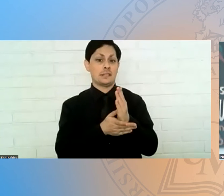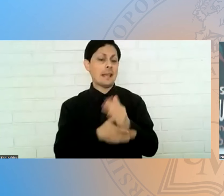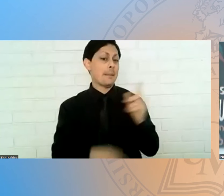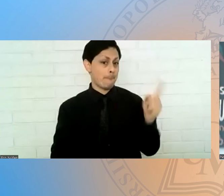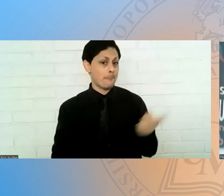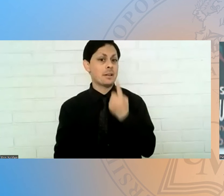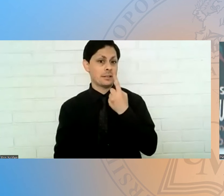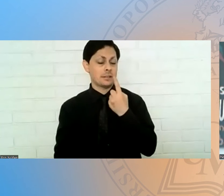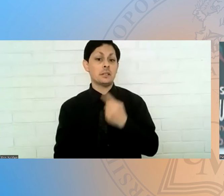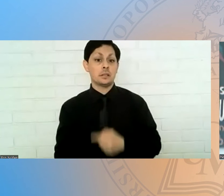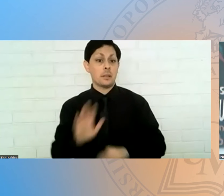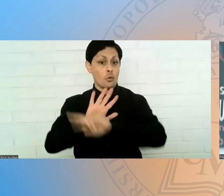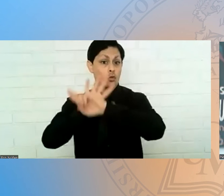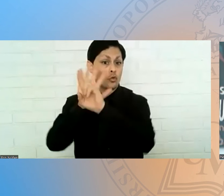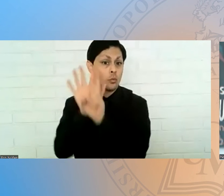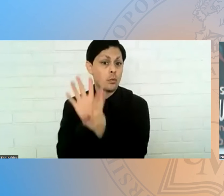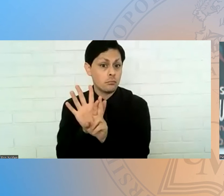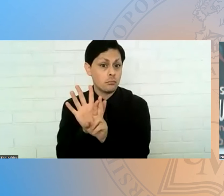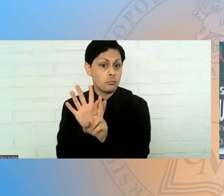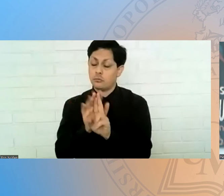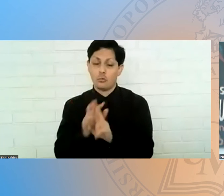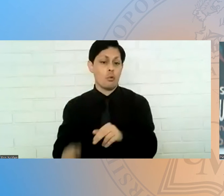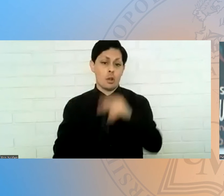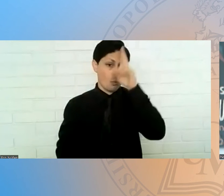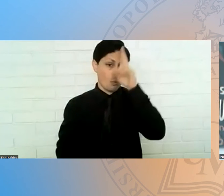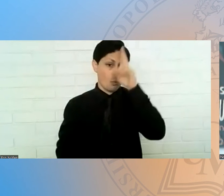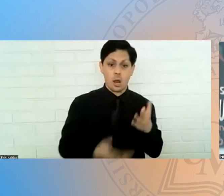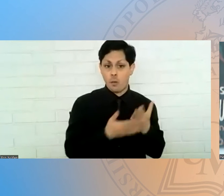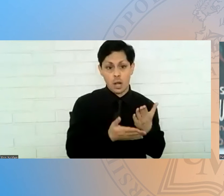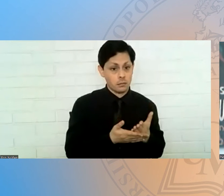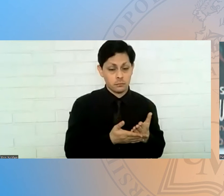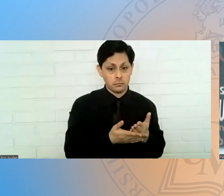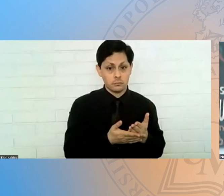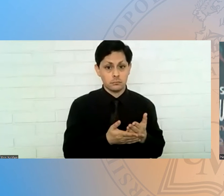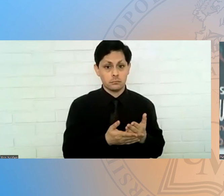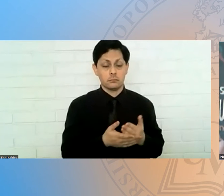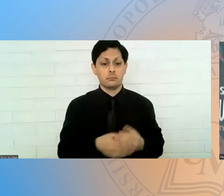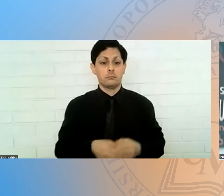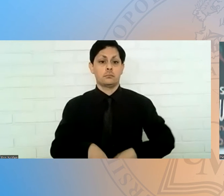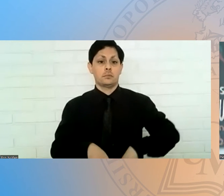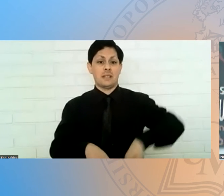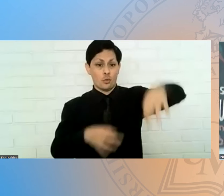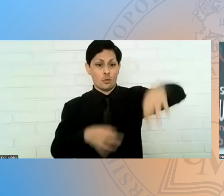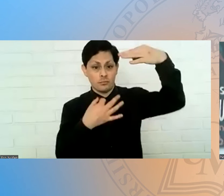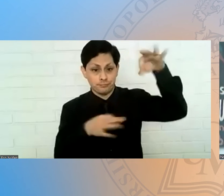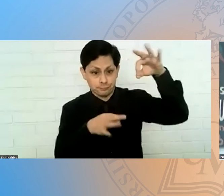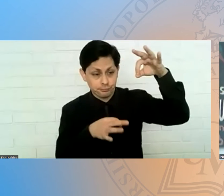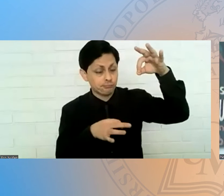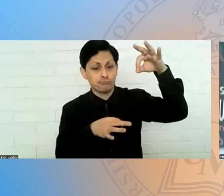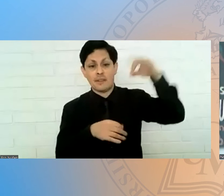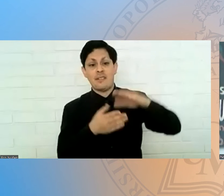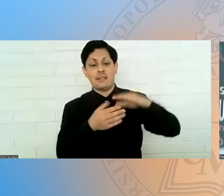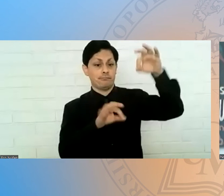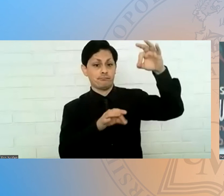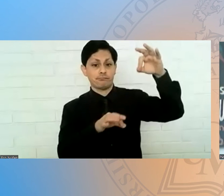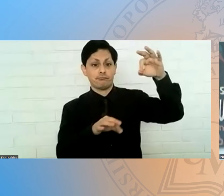Tenemos asignaturas para todo igual que la escuela. Vamos con un currículum fragmentado. Muchas